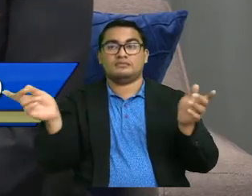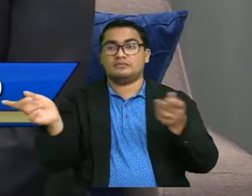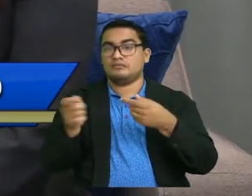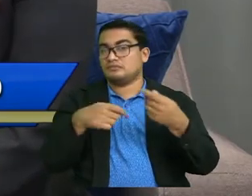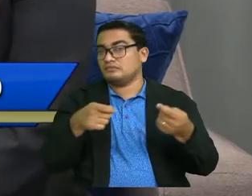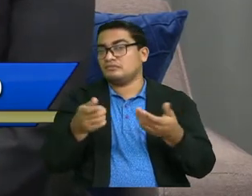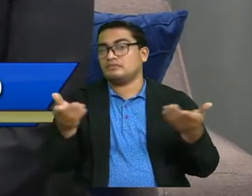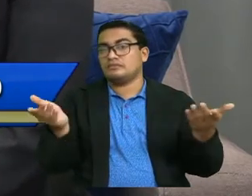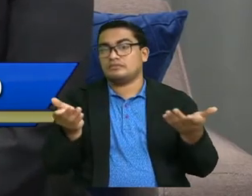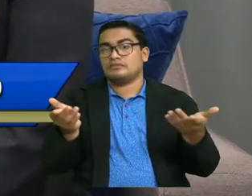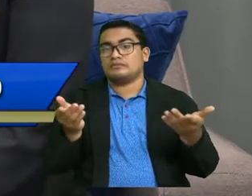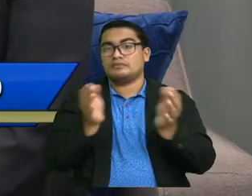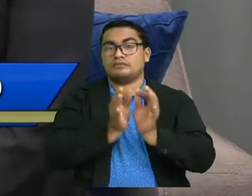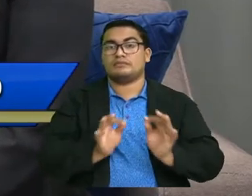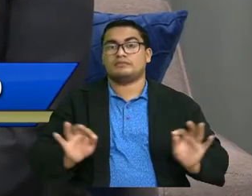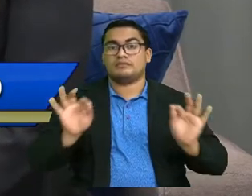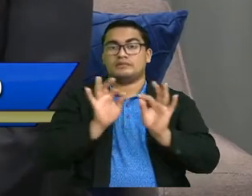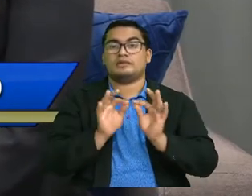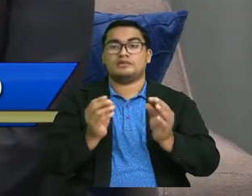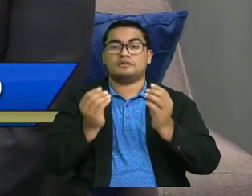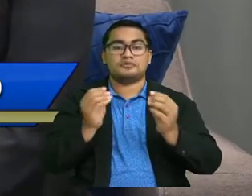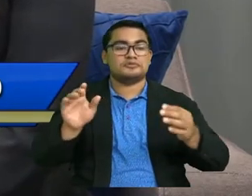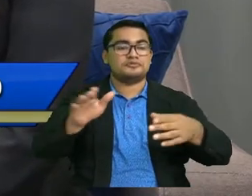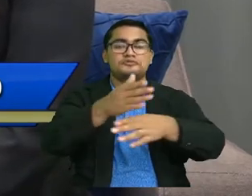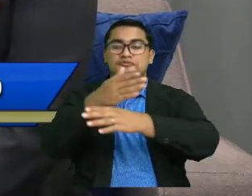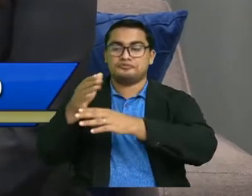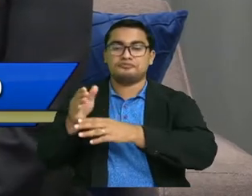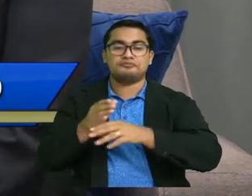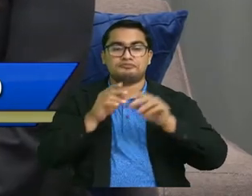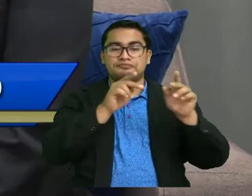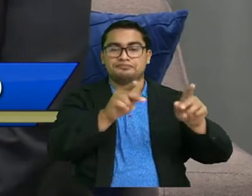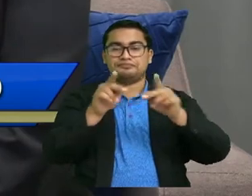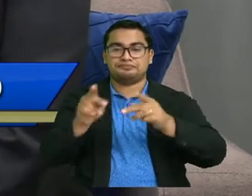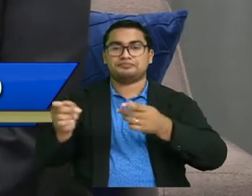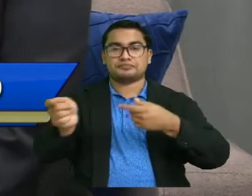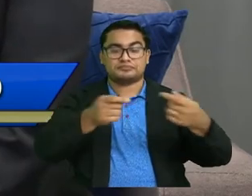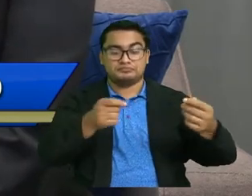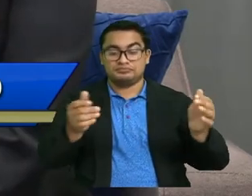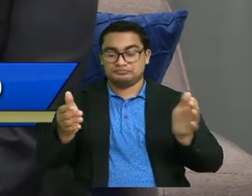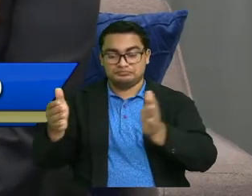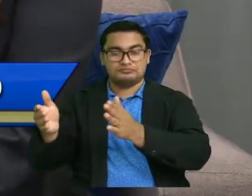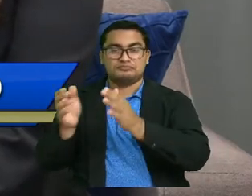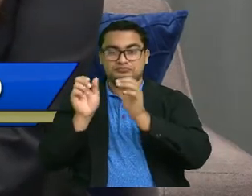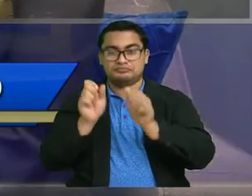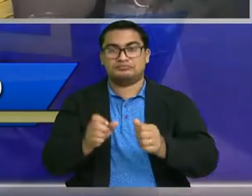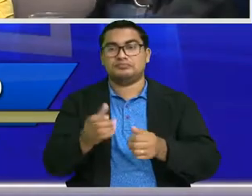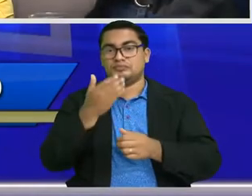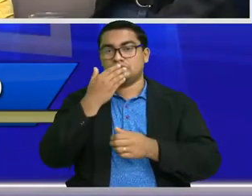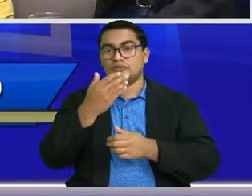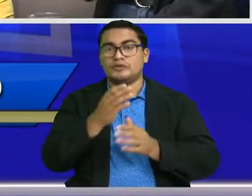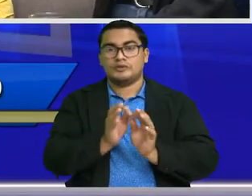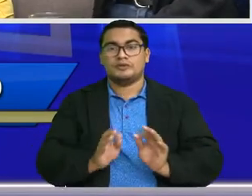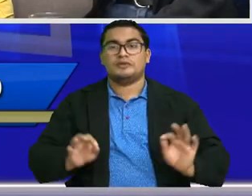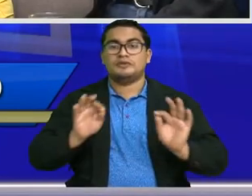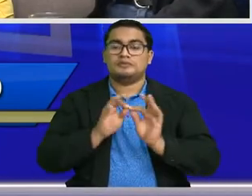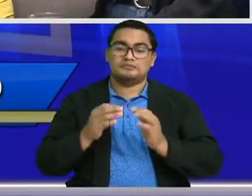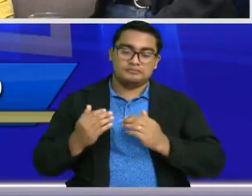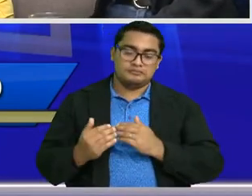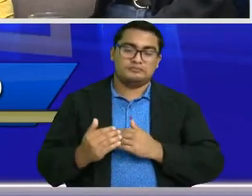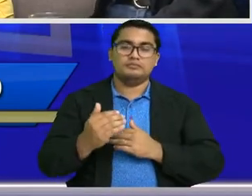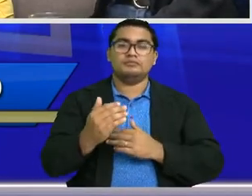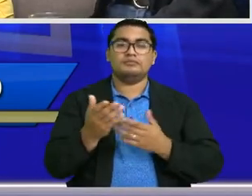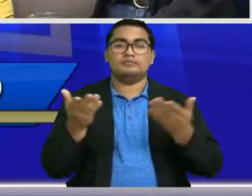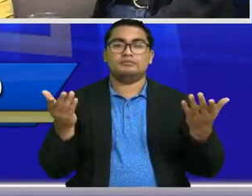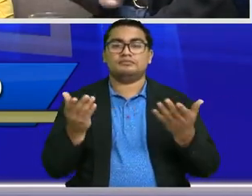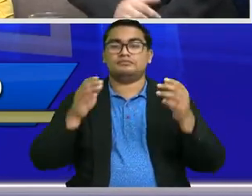que son muy importantes para que las pymes vayan, como te decía, fortaleciendo esas capacidades y vayamos sobre todo enrumbándonos en lo que